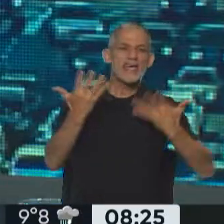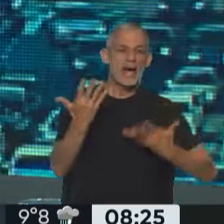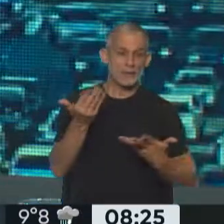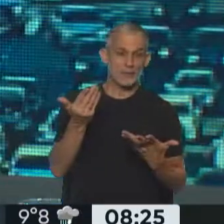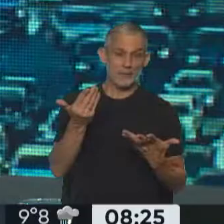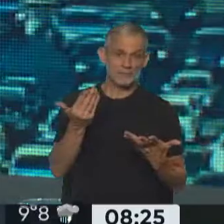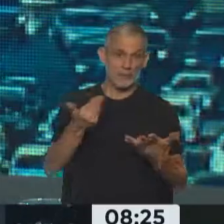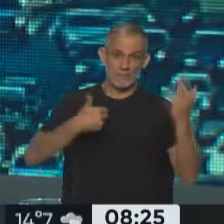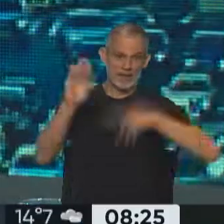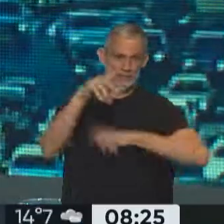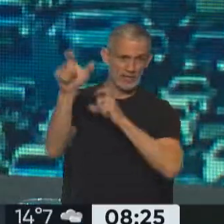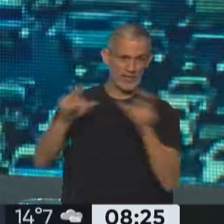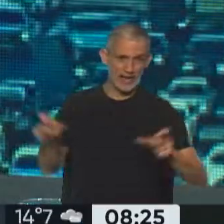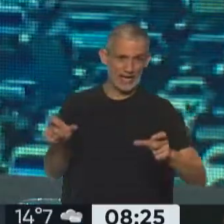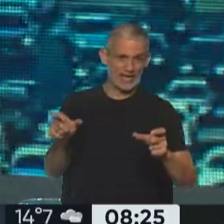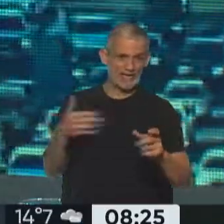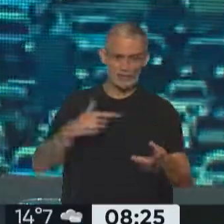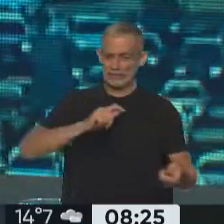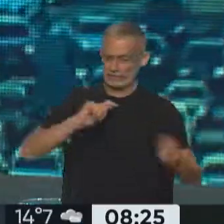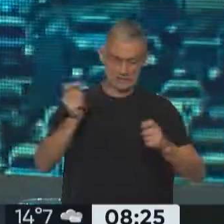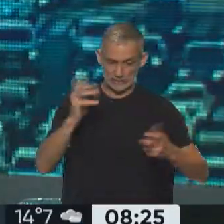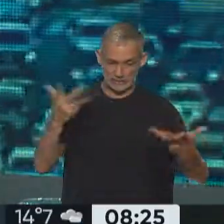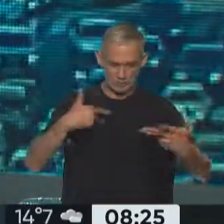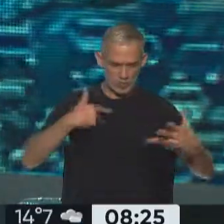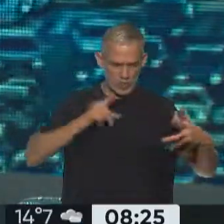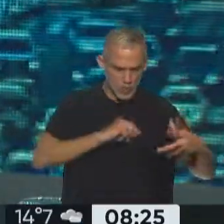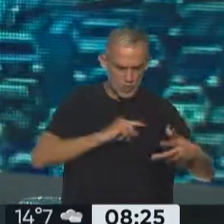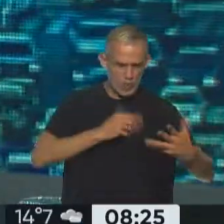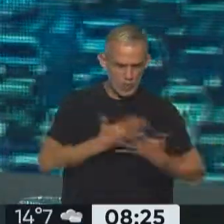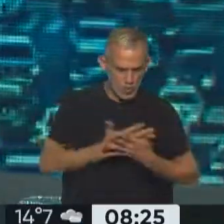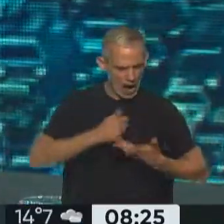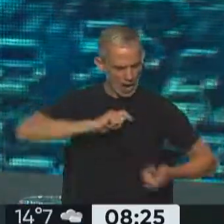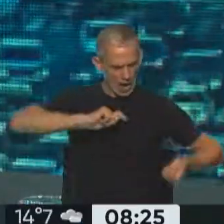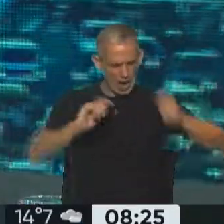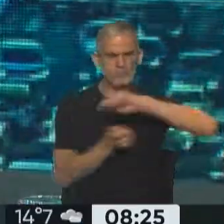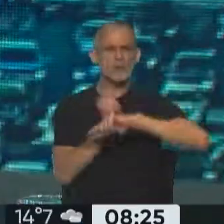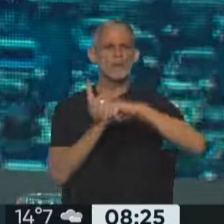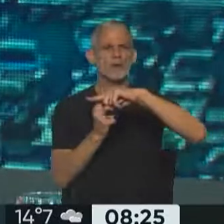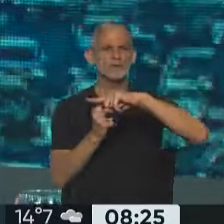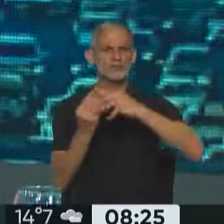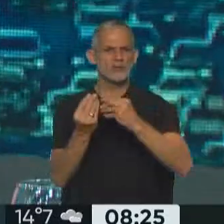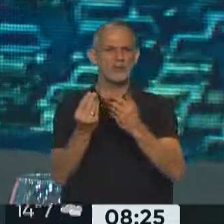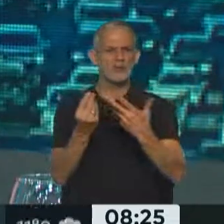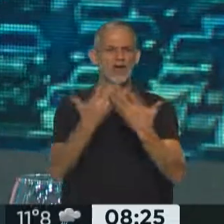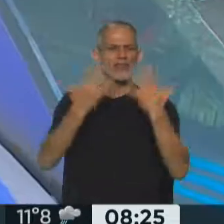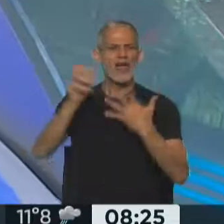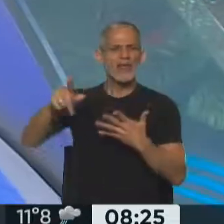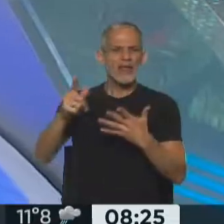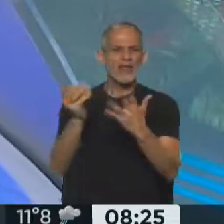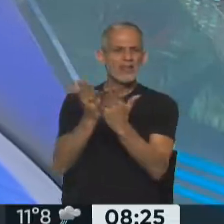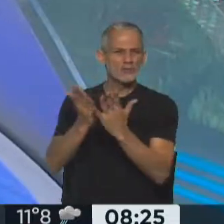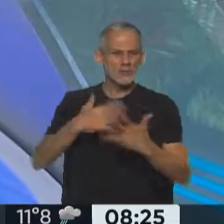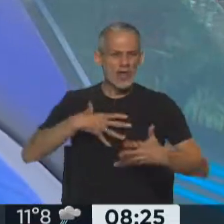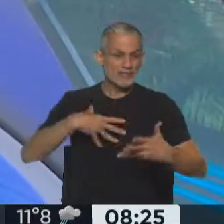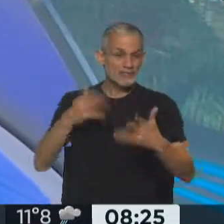el común para la mayoría se transformó en una tragedia ahora tomarlo por la positiva no del estudiante de solidario cómo fue para ustedes Sí